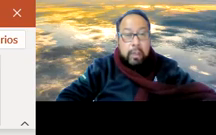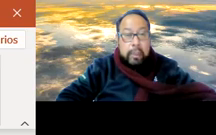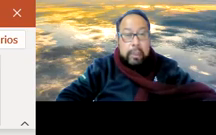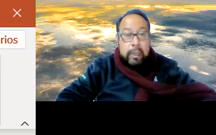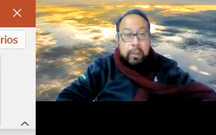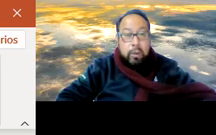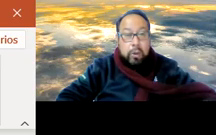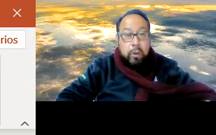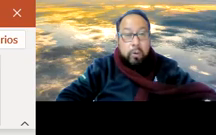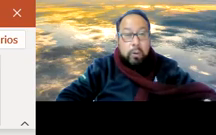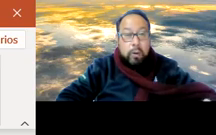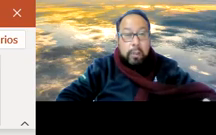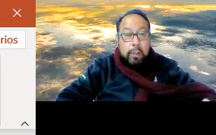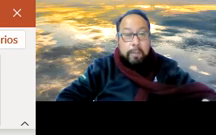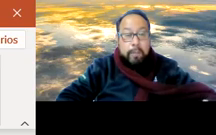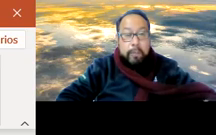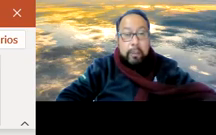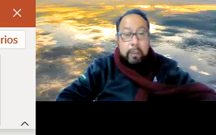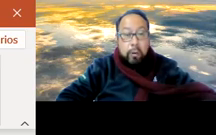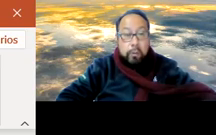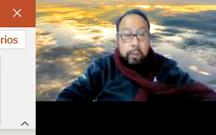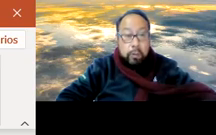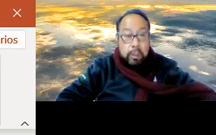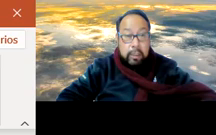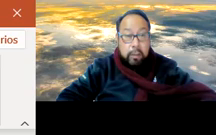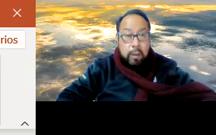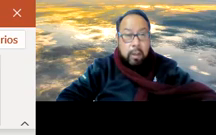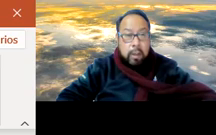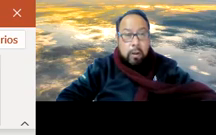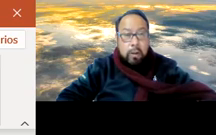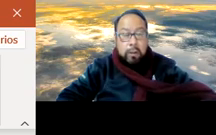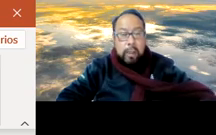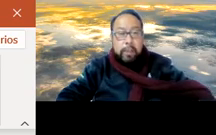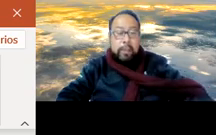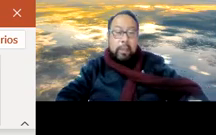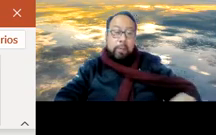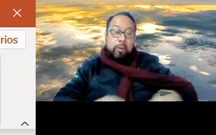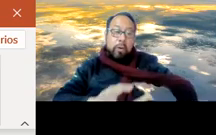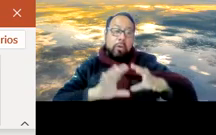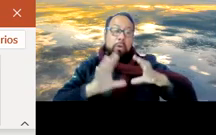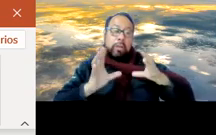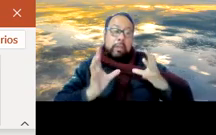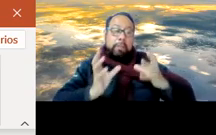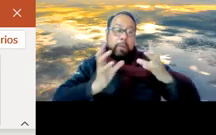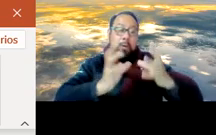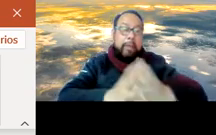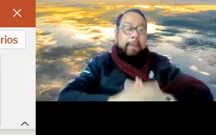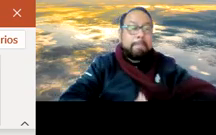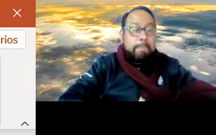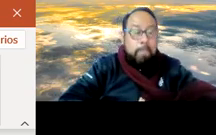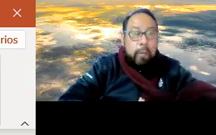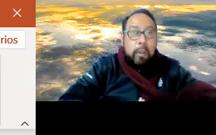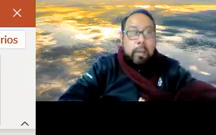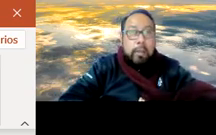discusión y las conclusiones, que son los más utilizados. Luego también tenemos otro tipo de